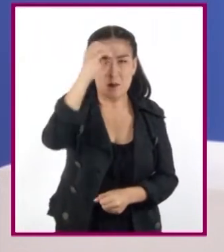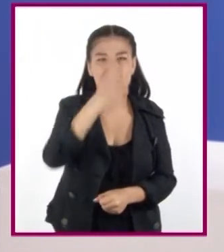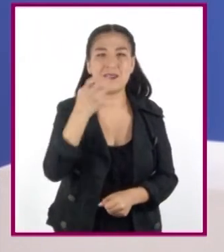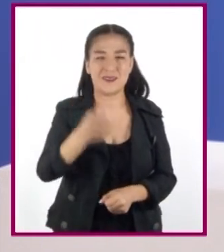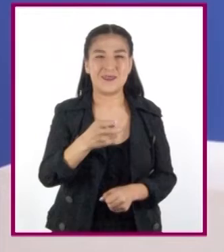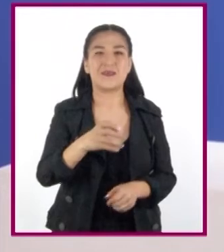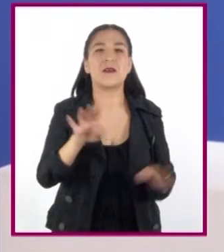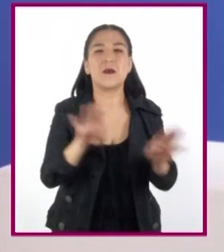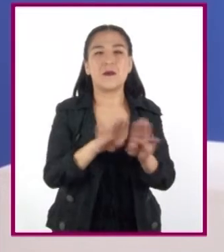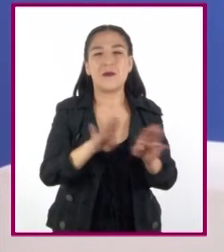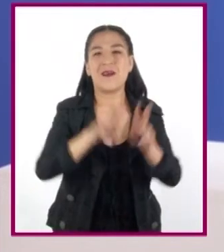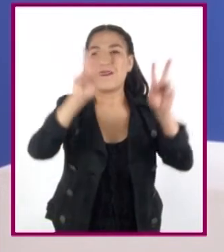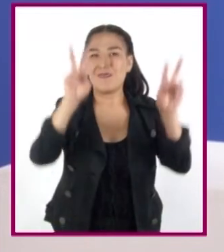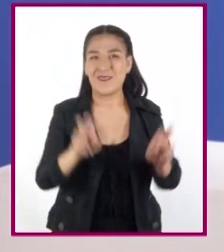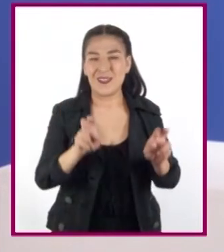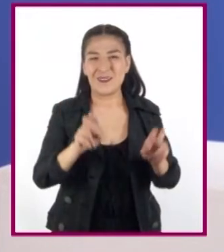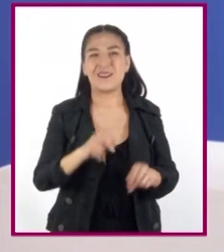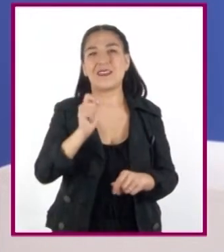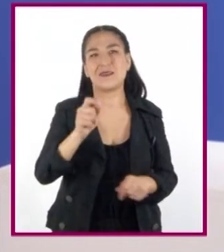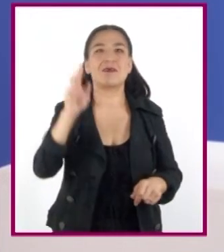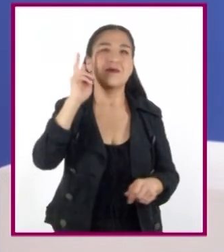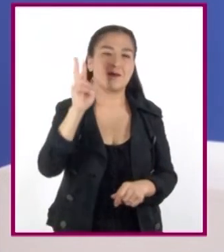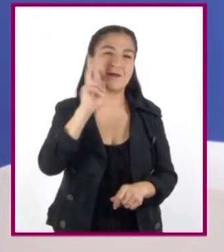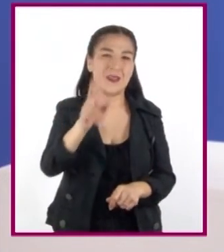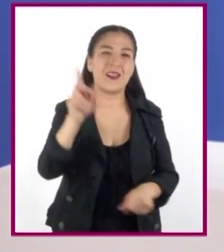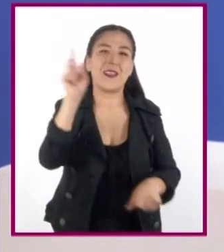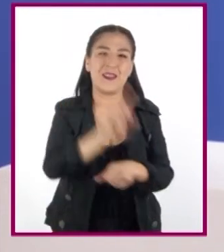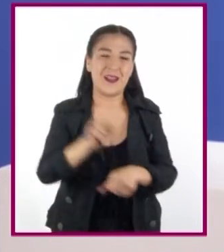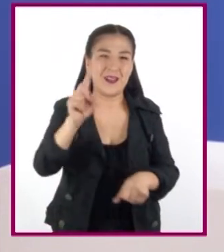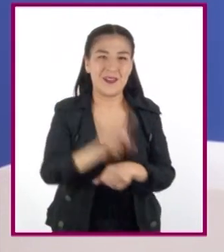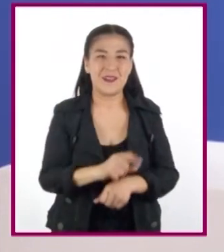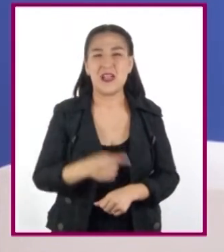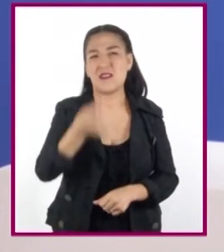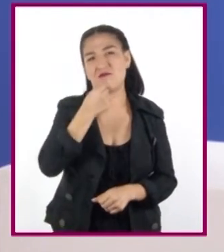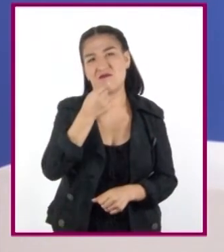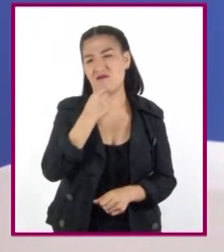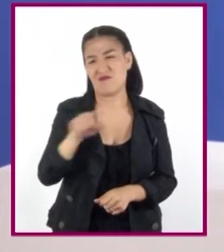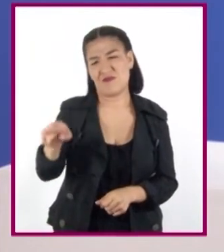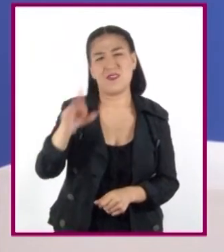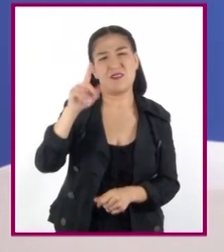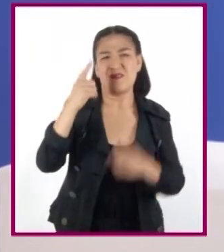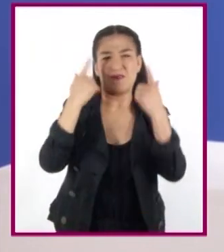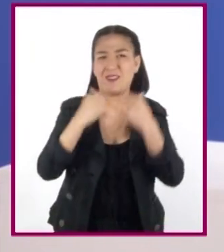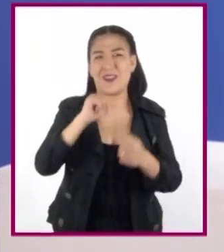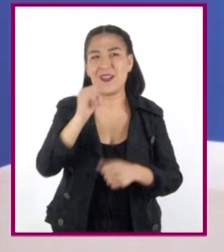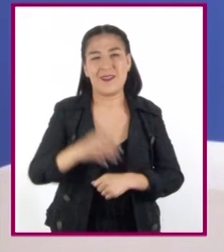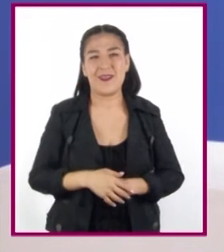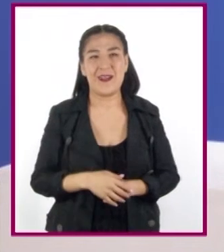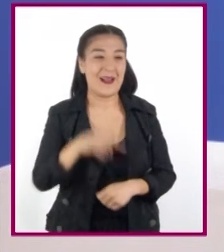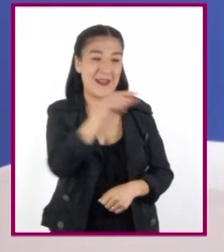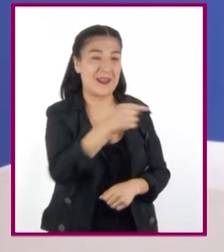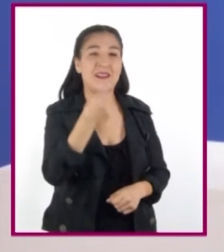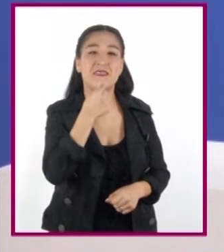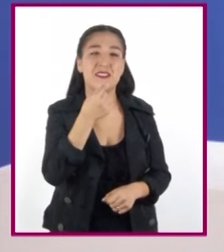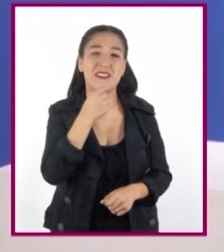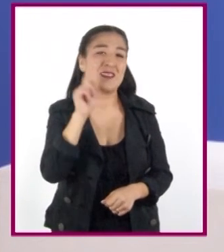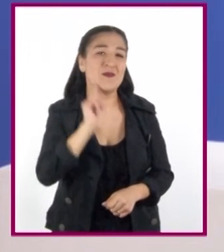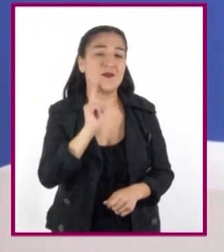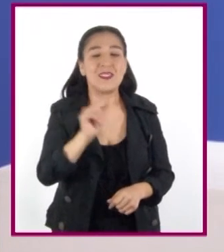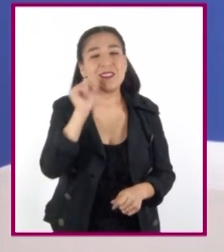estas famosas frases que escuchamos a diario. Los niños no lloran o las niñas son muy